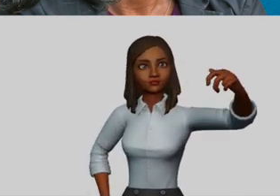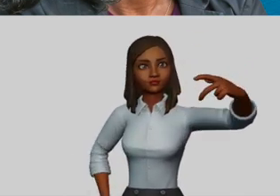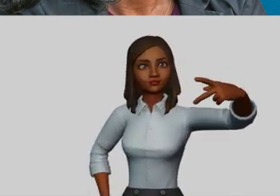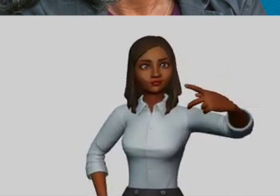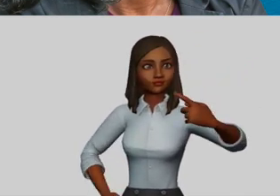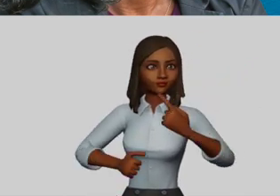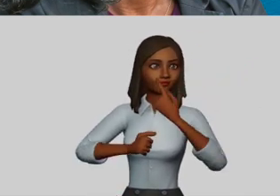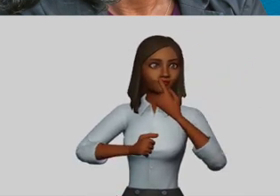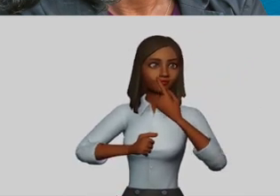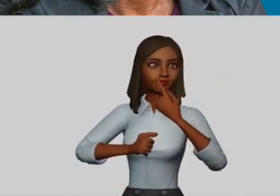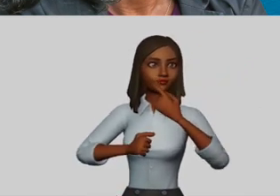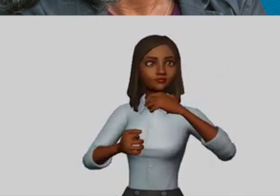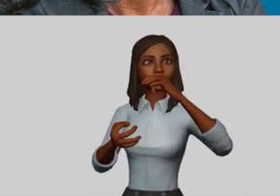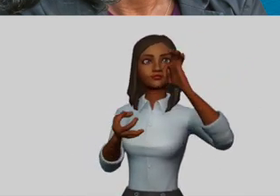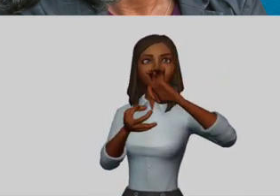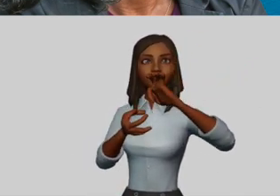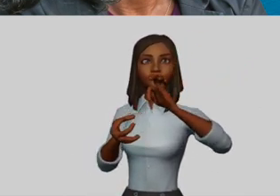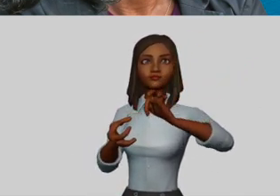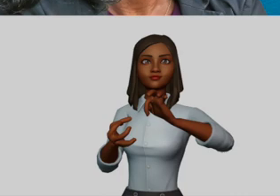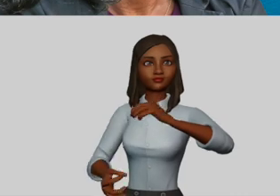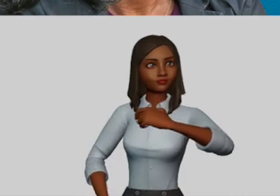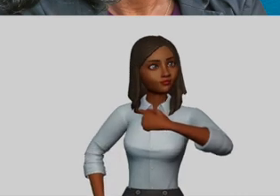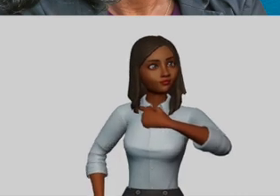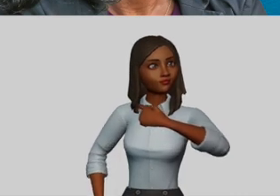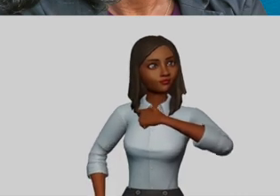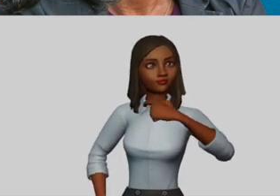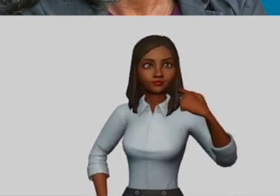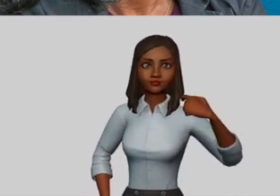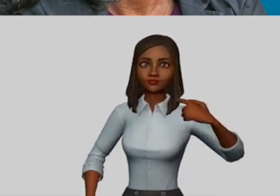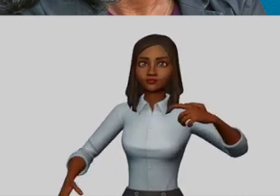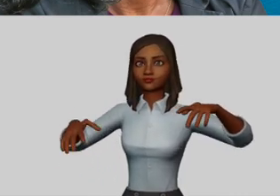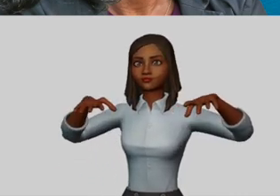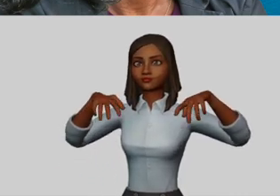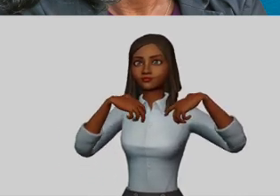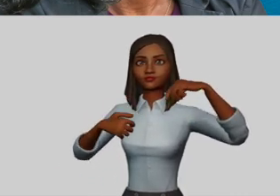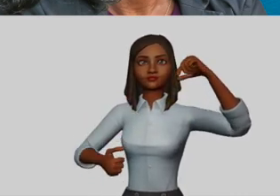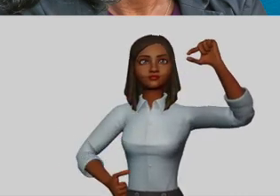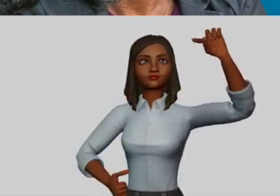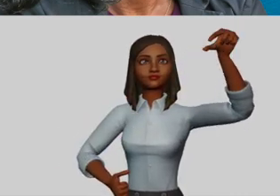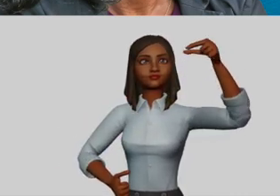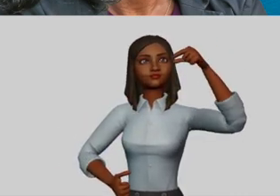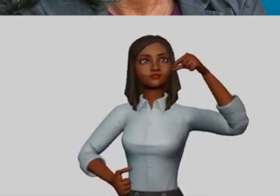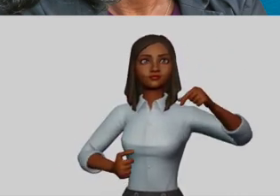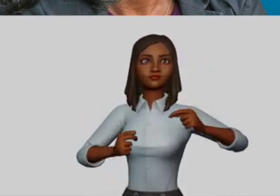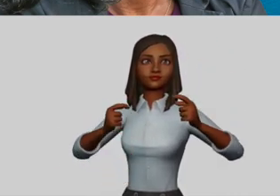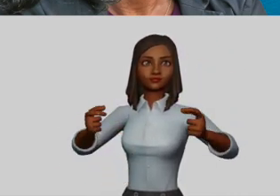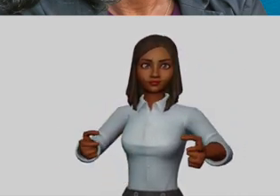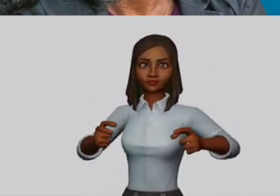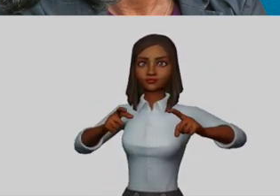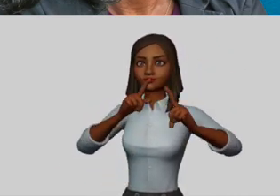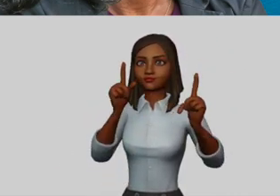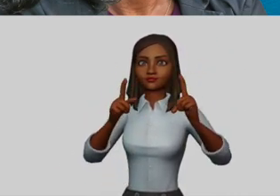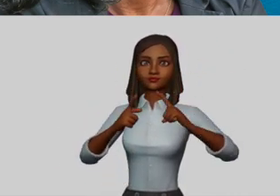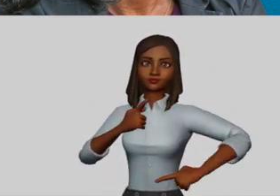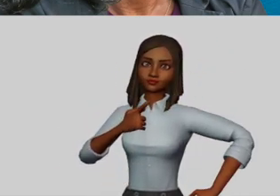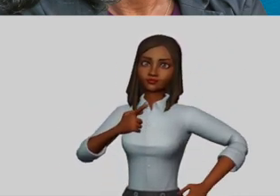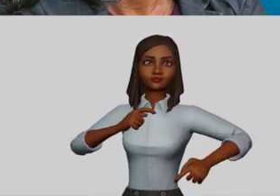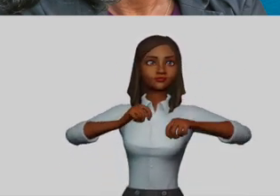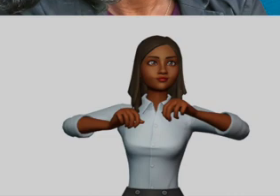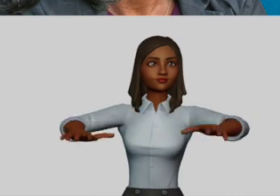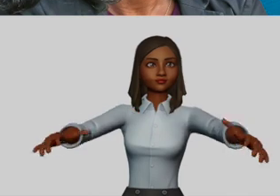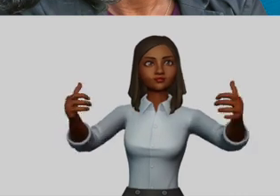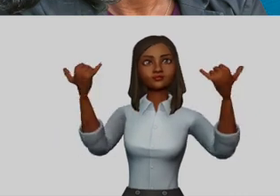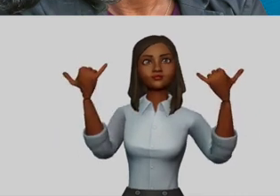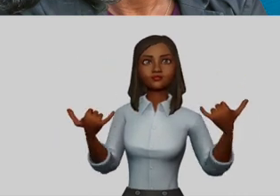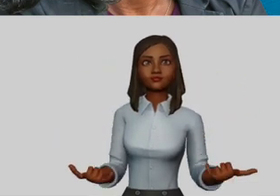sobrevivir 18 meses, y también nos da las estaturas para ir y firmar contratos con corporaciones un poquito más grandes